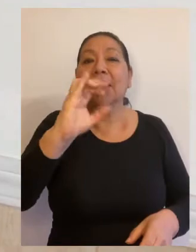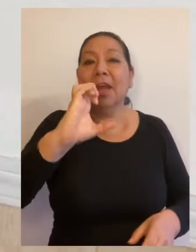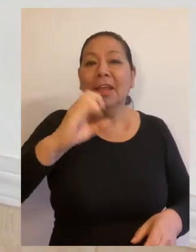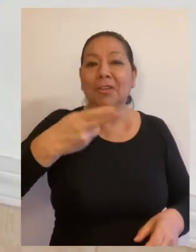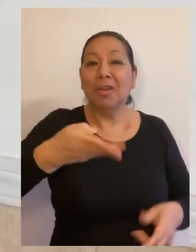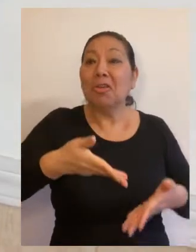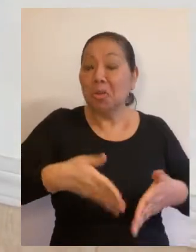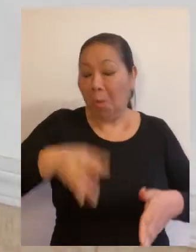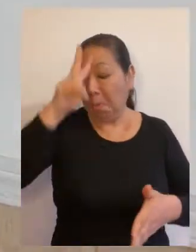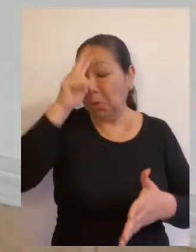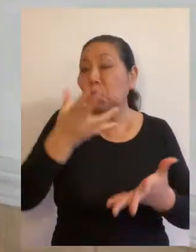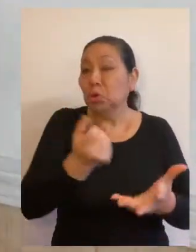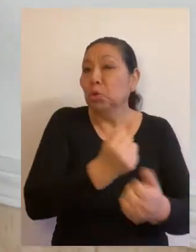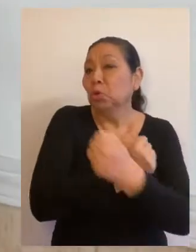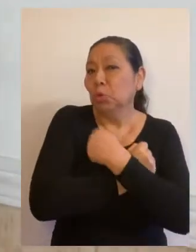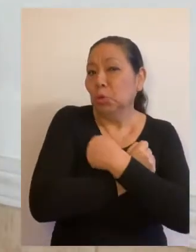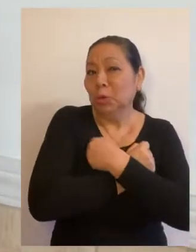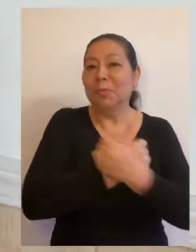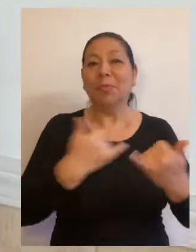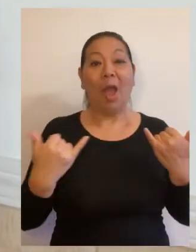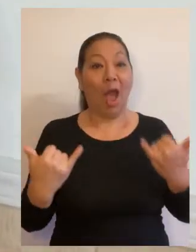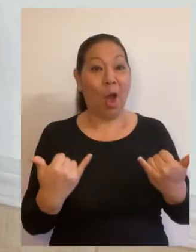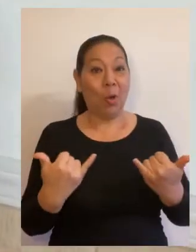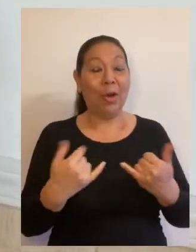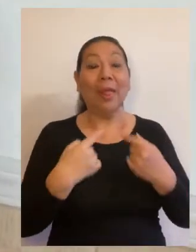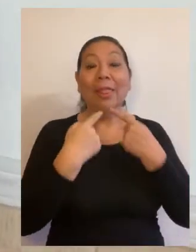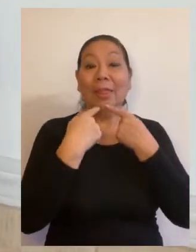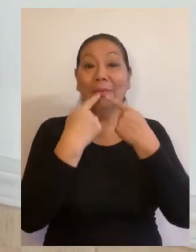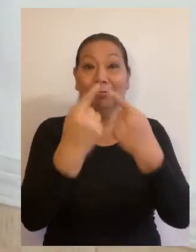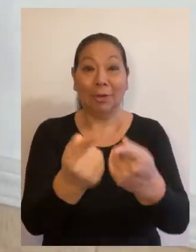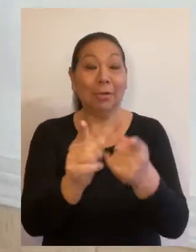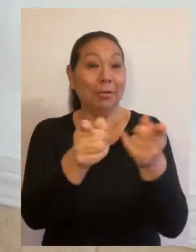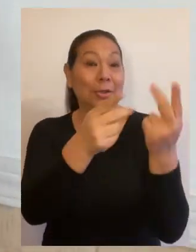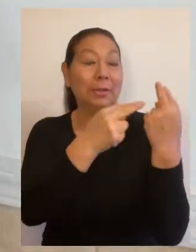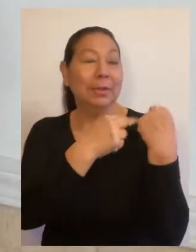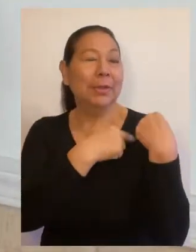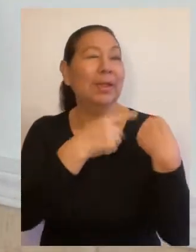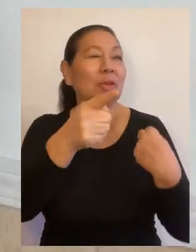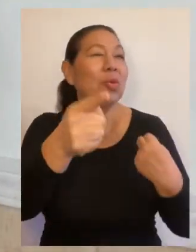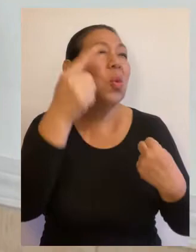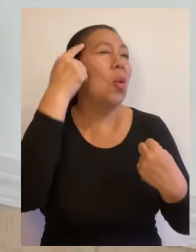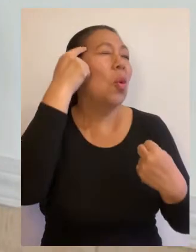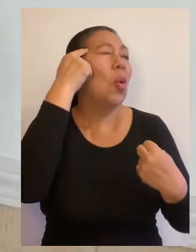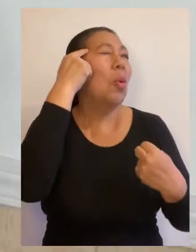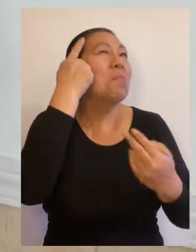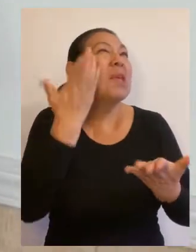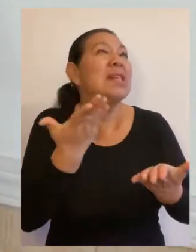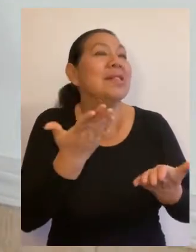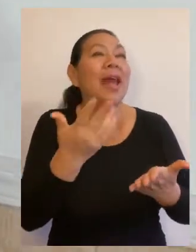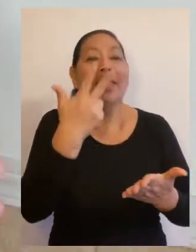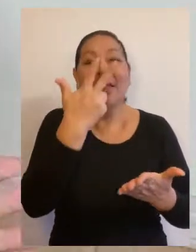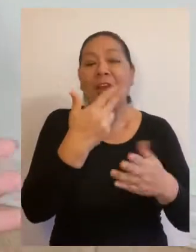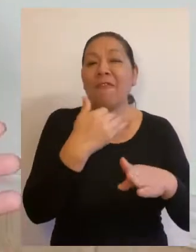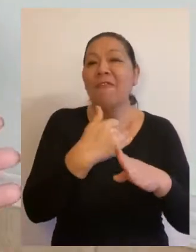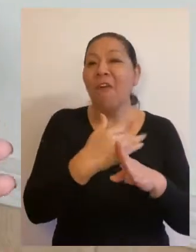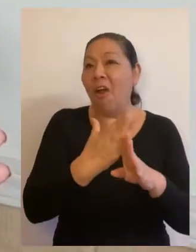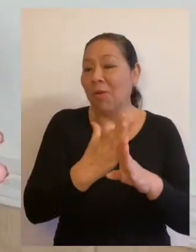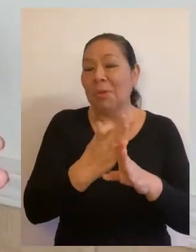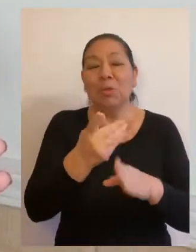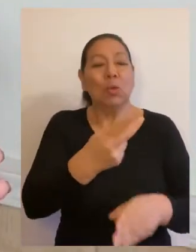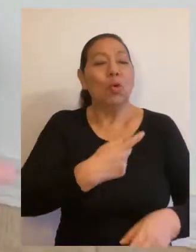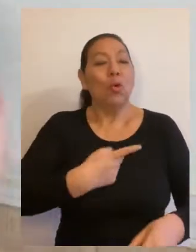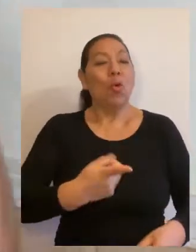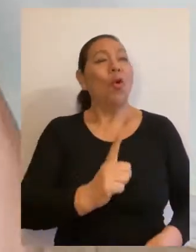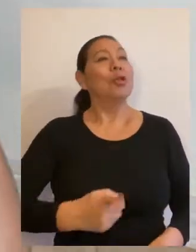nacionalizó peruana. Ahora tengo una misión. Piensa en tres motivos que te hagan sentir mucho orgullo de